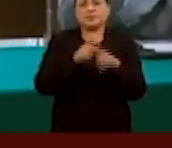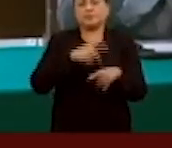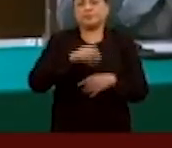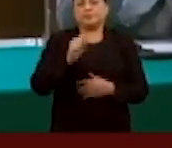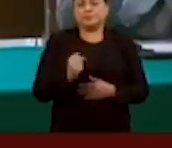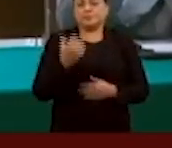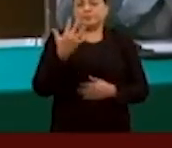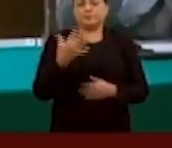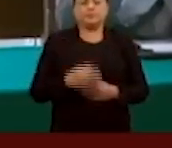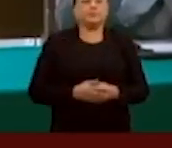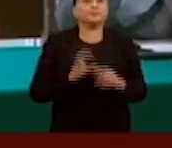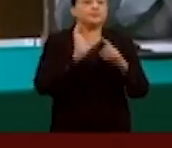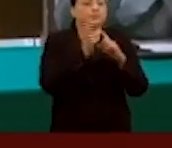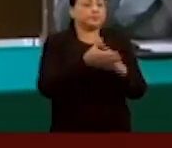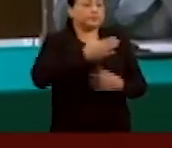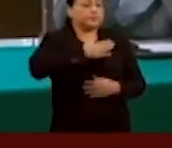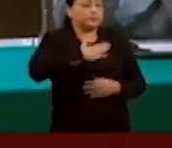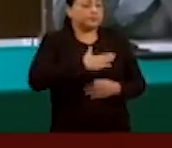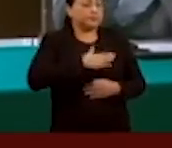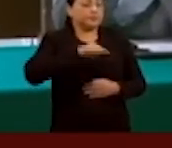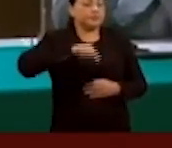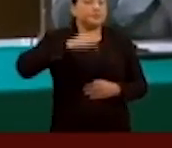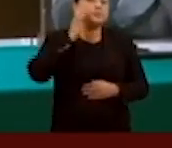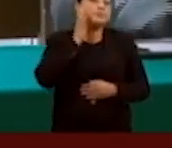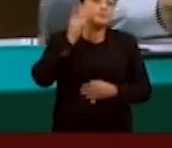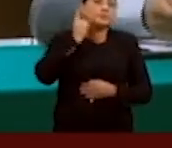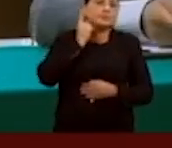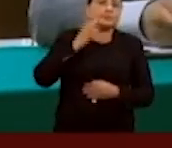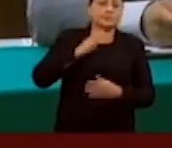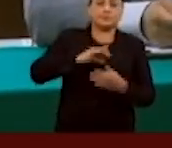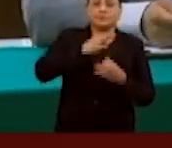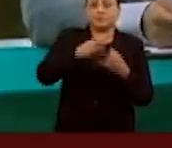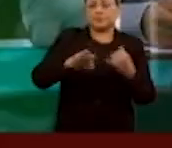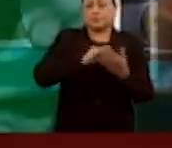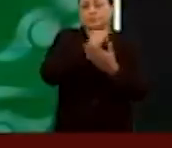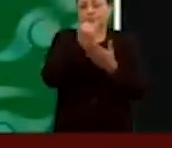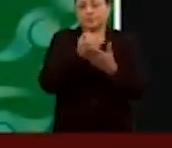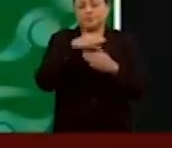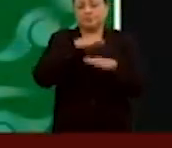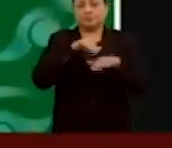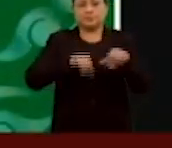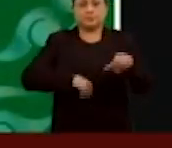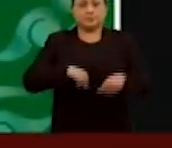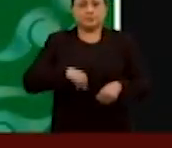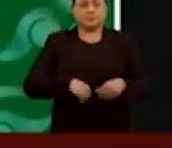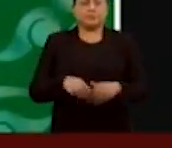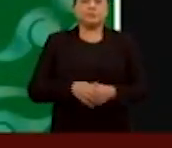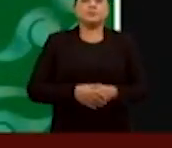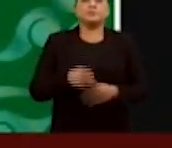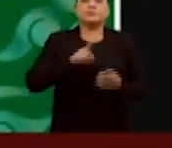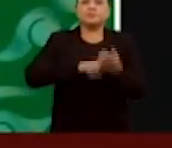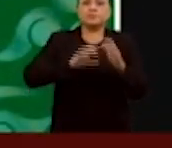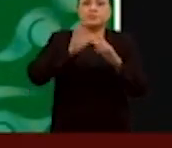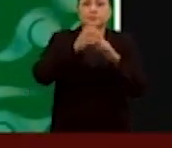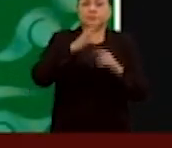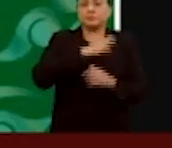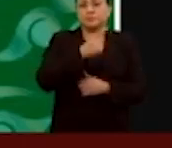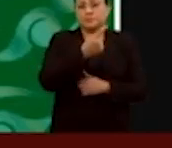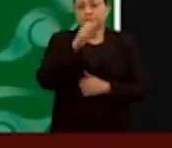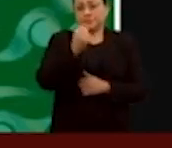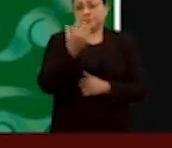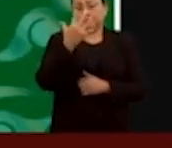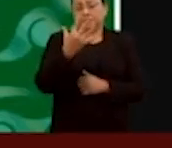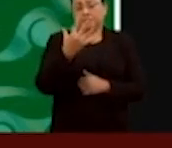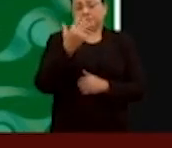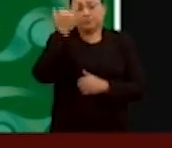de justicia de la cámara de diputados aprobó su informe final de trabajos este órgano procesó 165 iniciativas 13